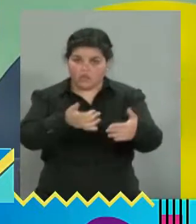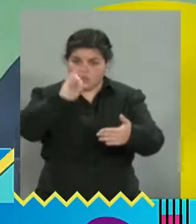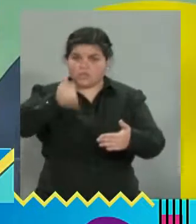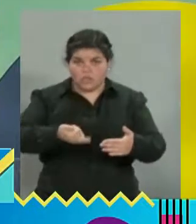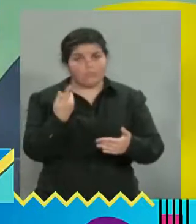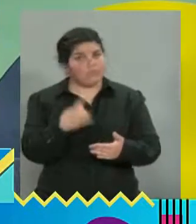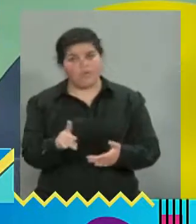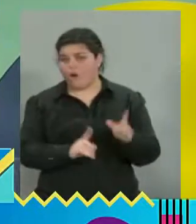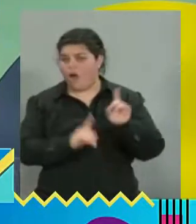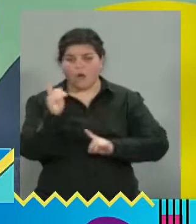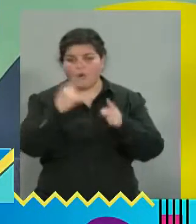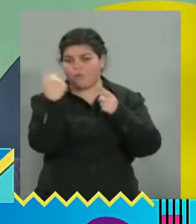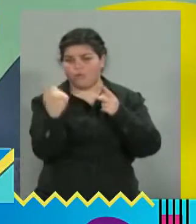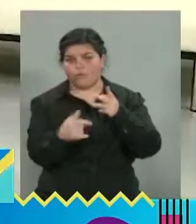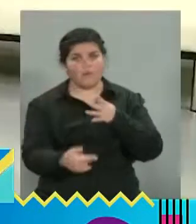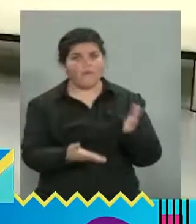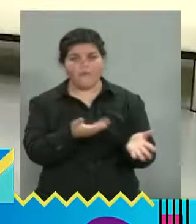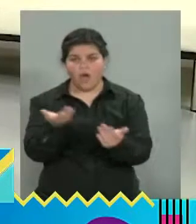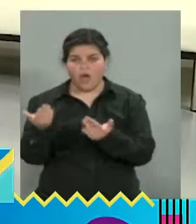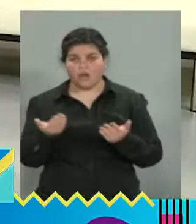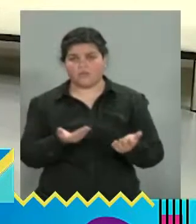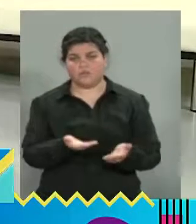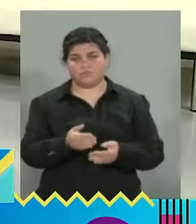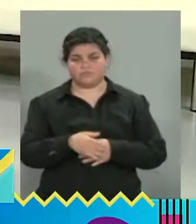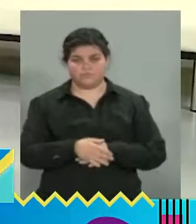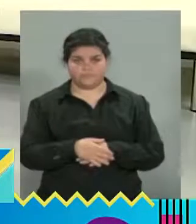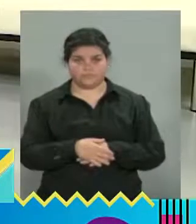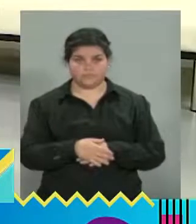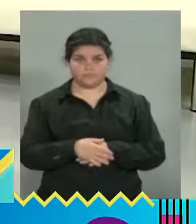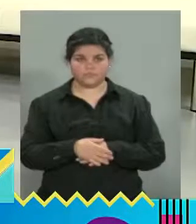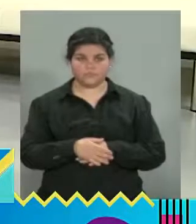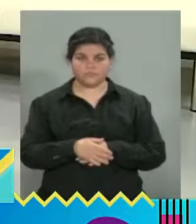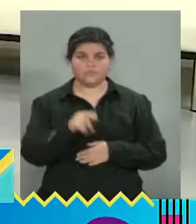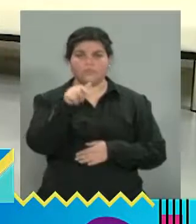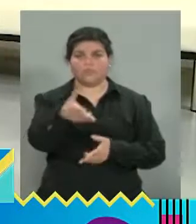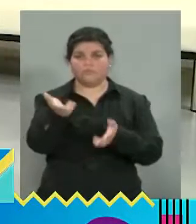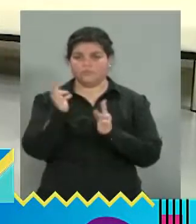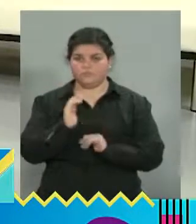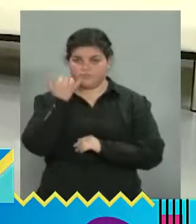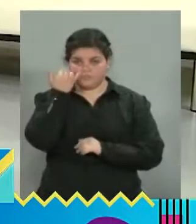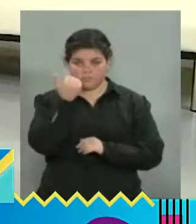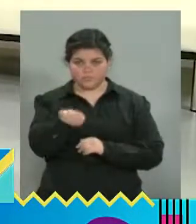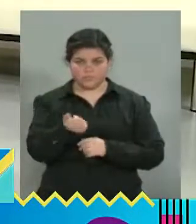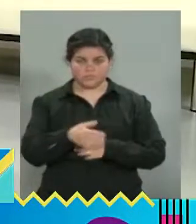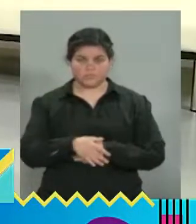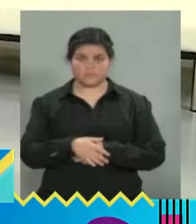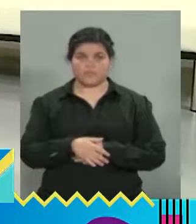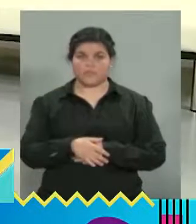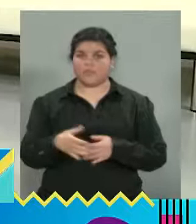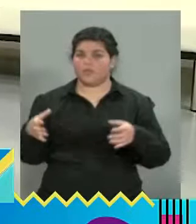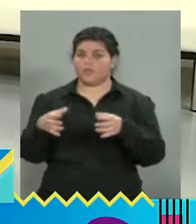algunas cuestiones ya en cierto sentido vayan encaminadas. Daniel, vos lo habías dicho en una nota que era de la